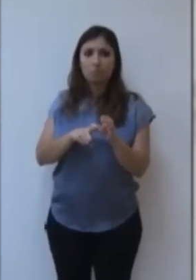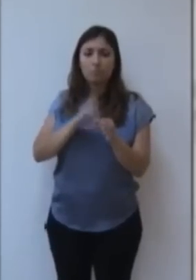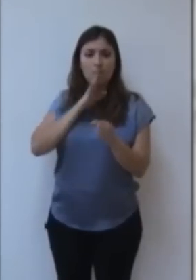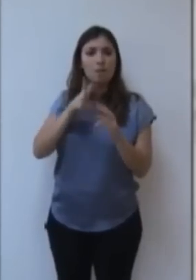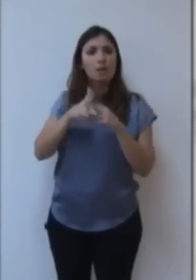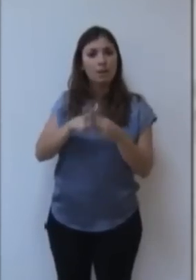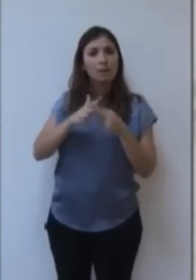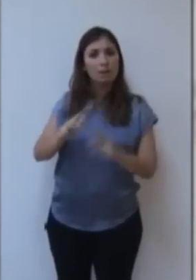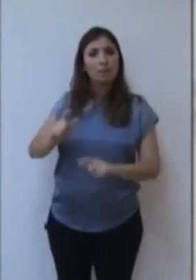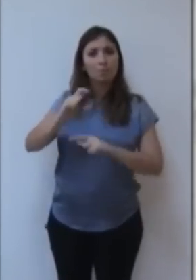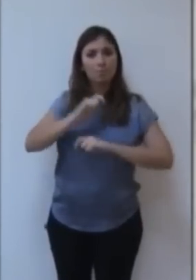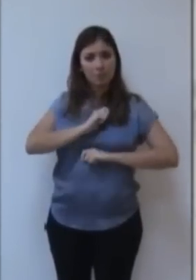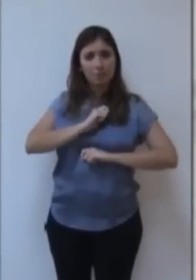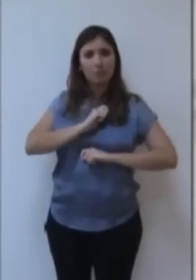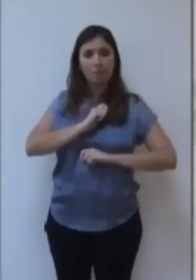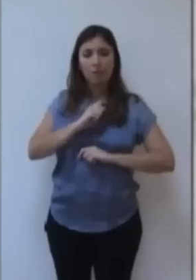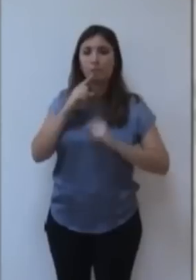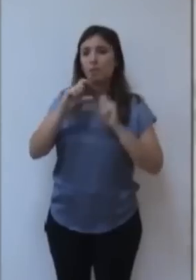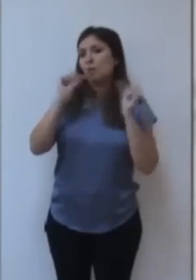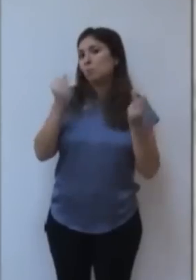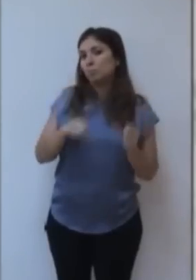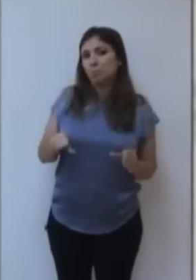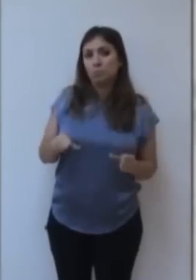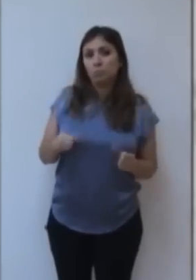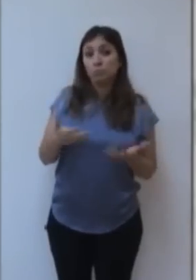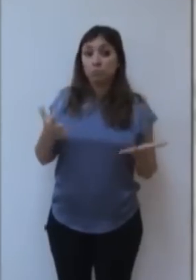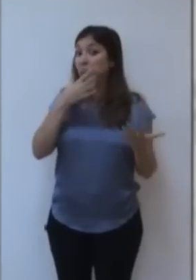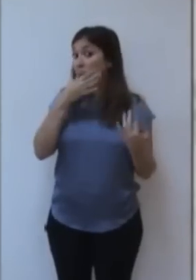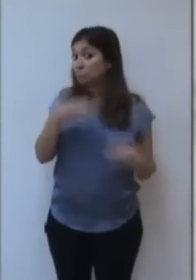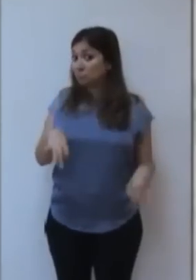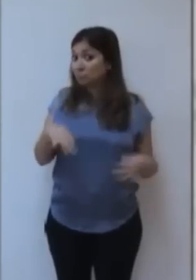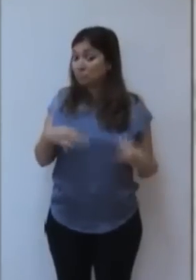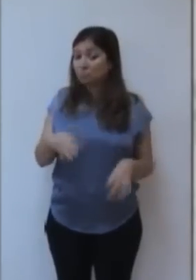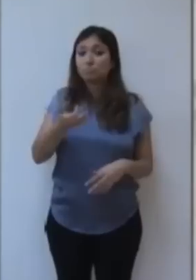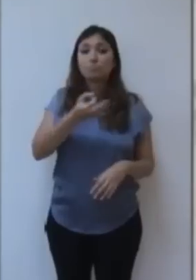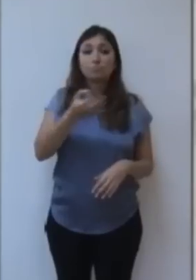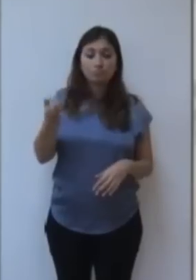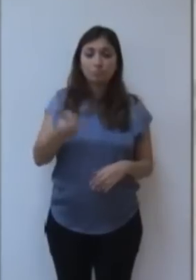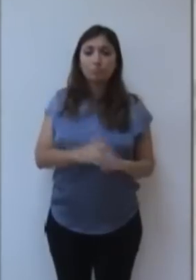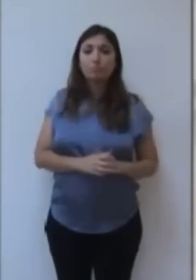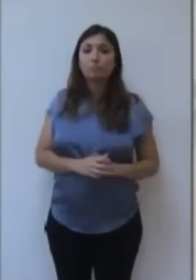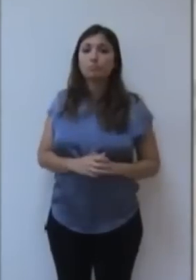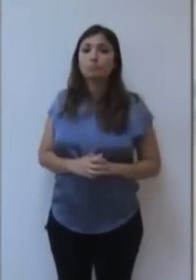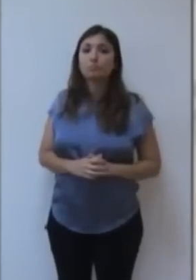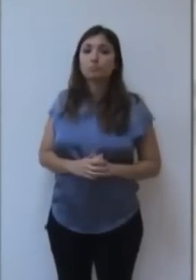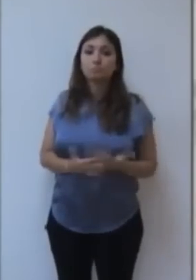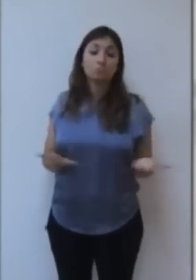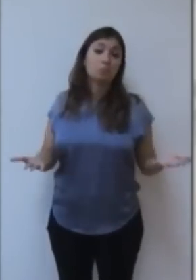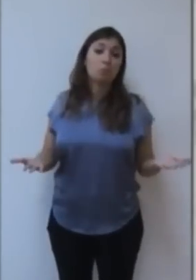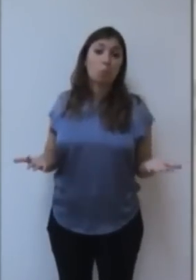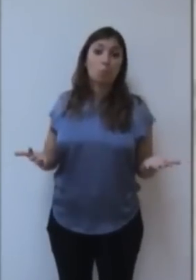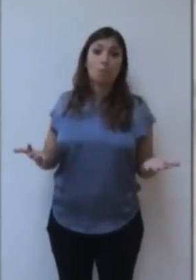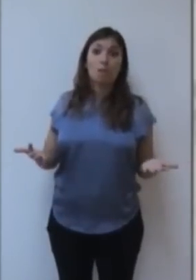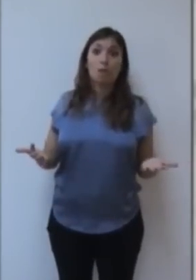esas herramientas de una manera pues simple y adecuada. Las